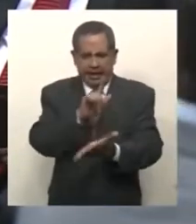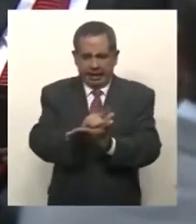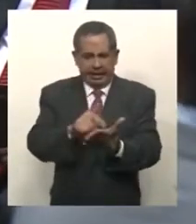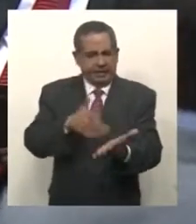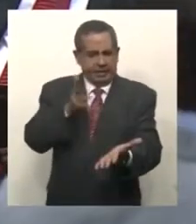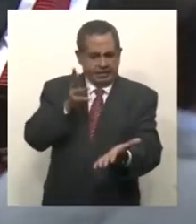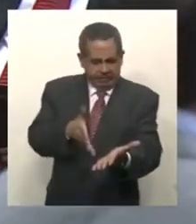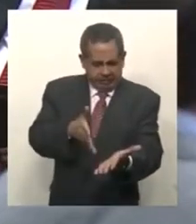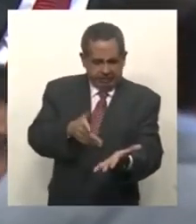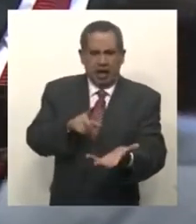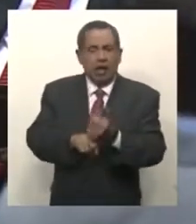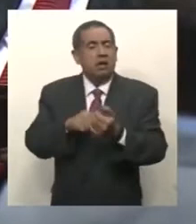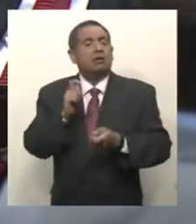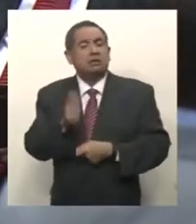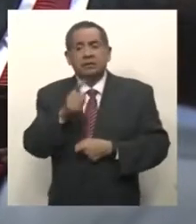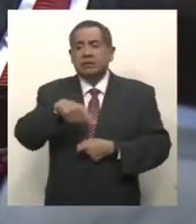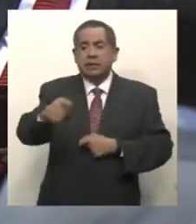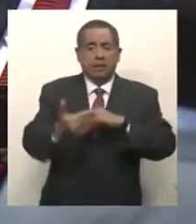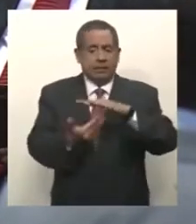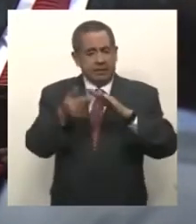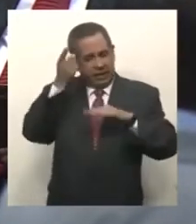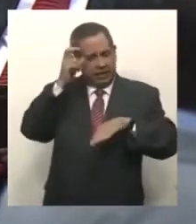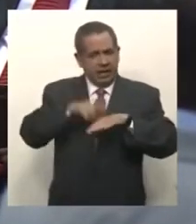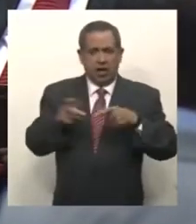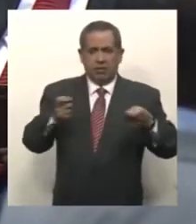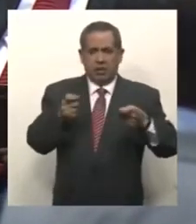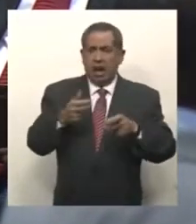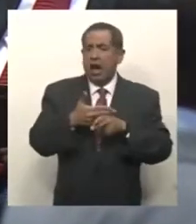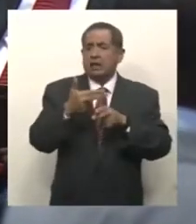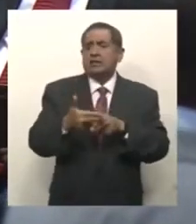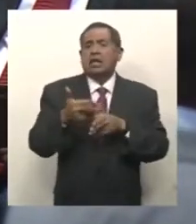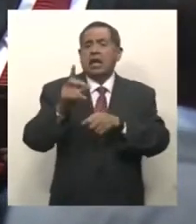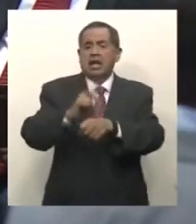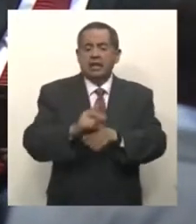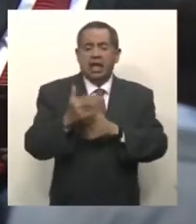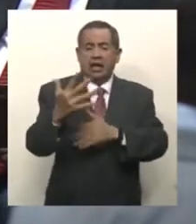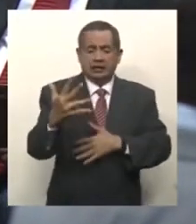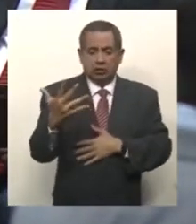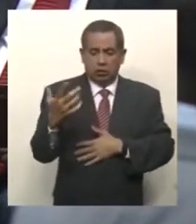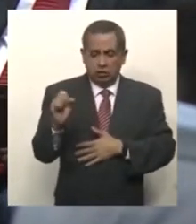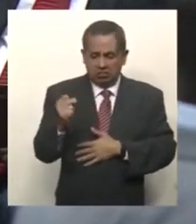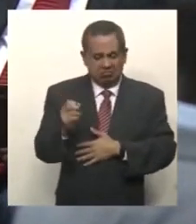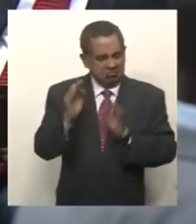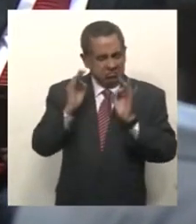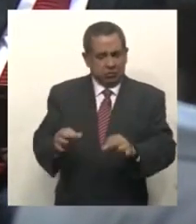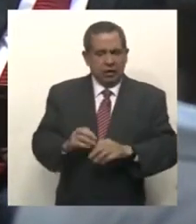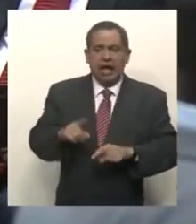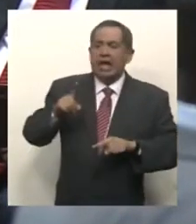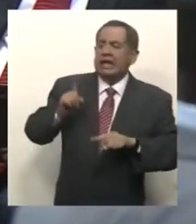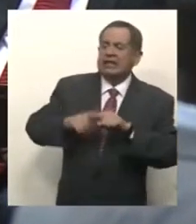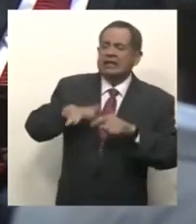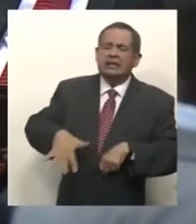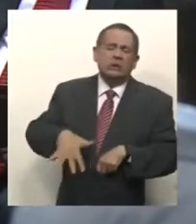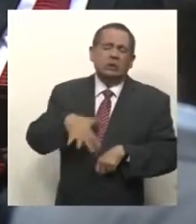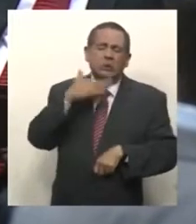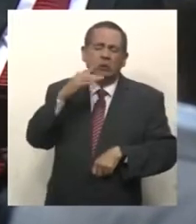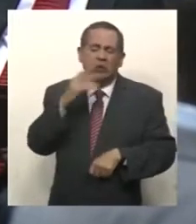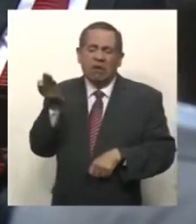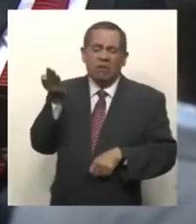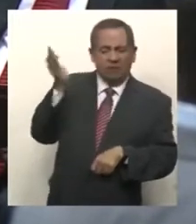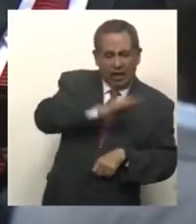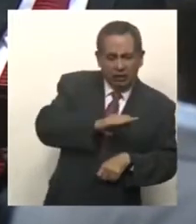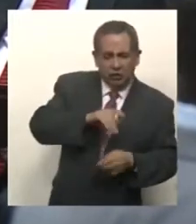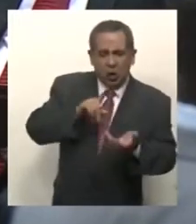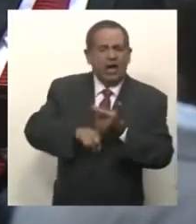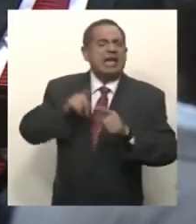a esta mesa directiva el manejo hasta el 5 de septiembre. El único espurio que ha pisado